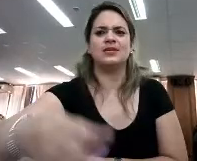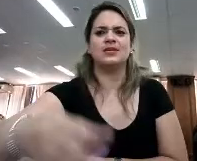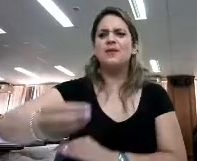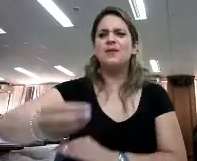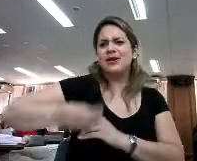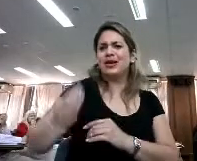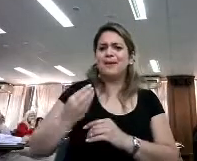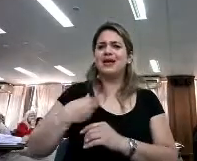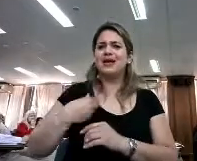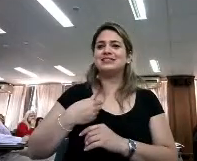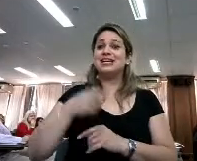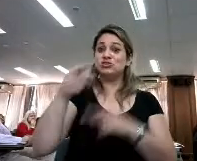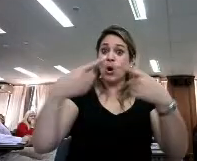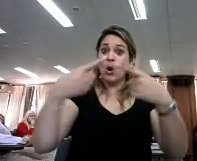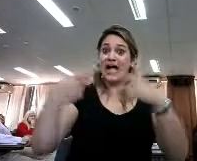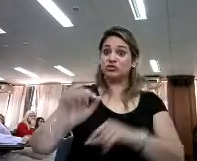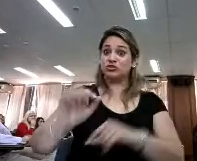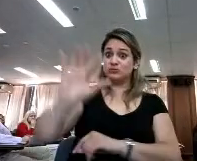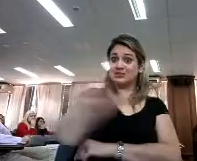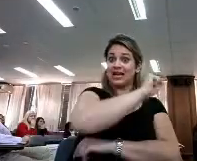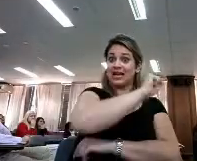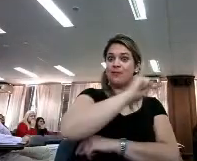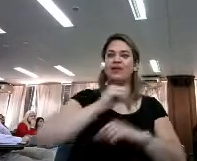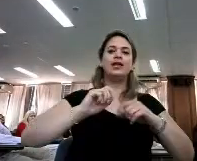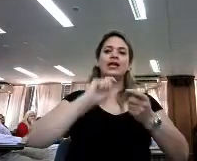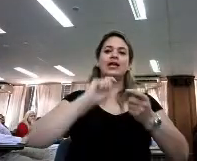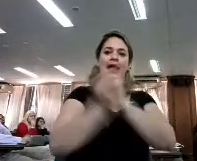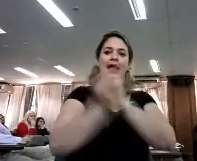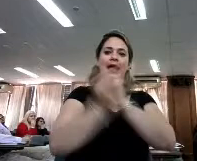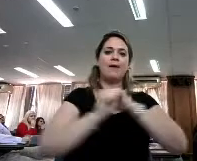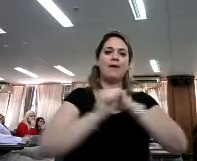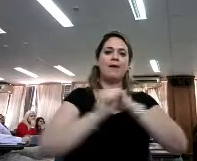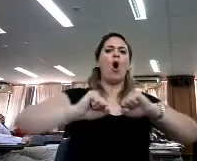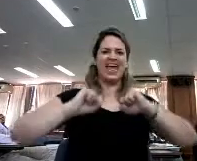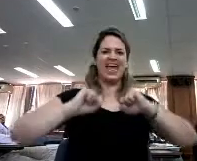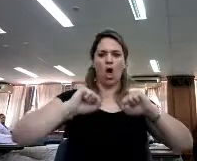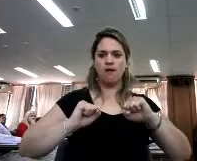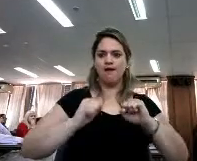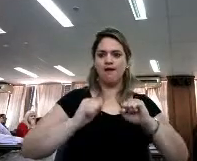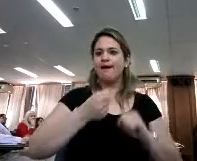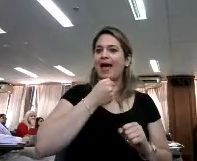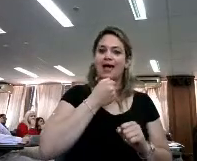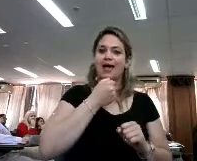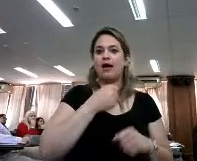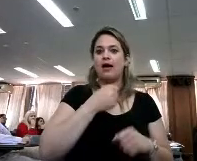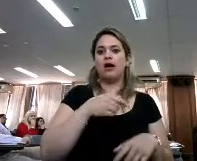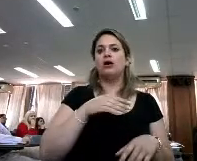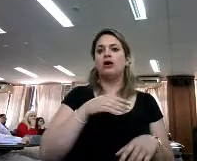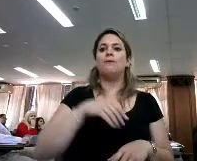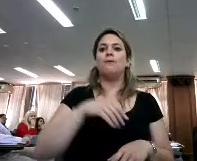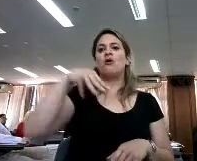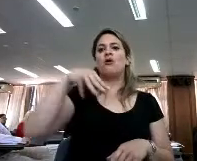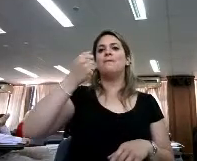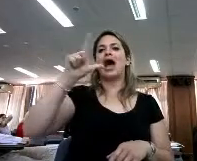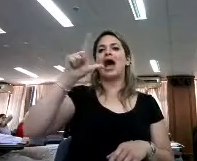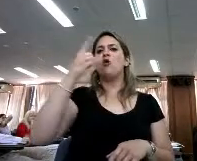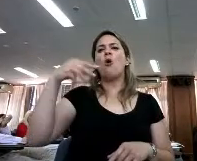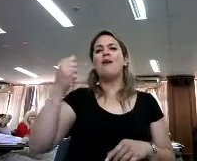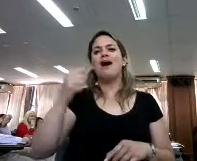si te tomamos tu obra y te la convertimos en un reggaetón? En un reggaetón cantado por J Balvin o por Maluma o por el que